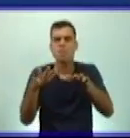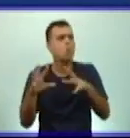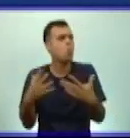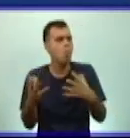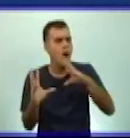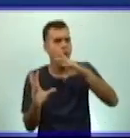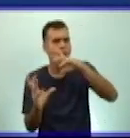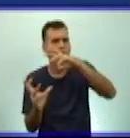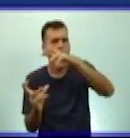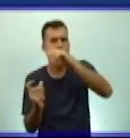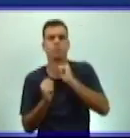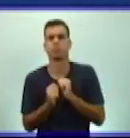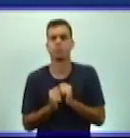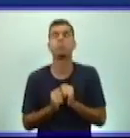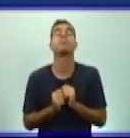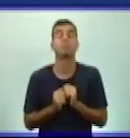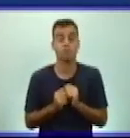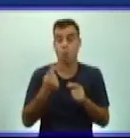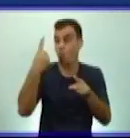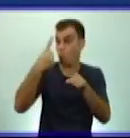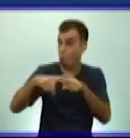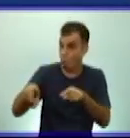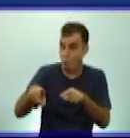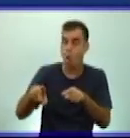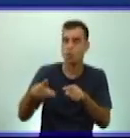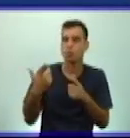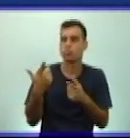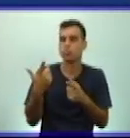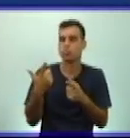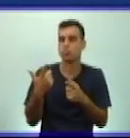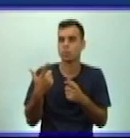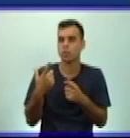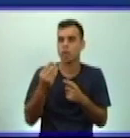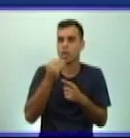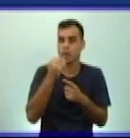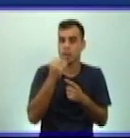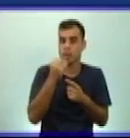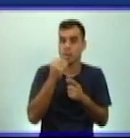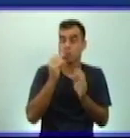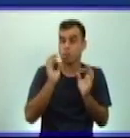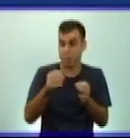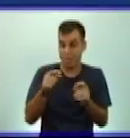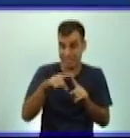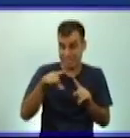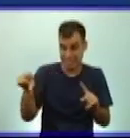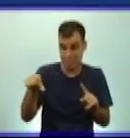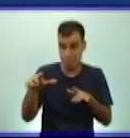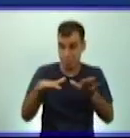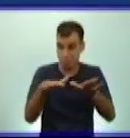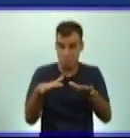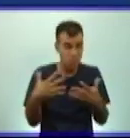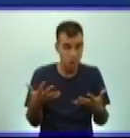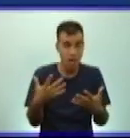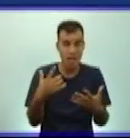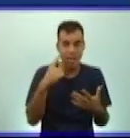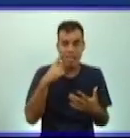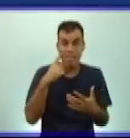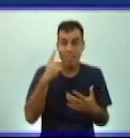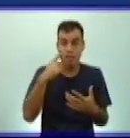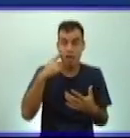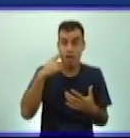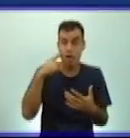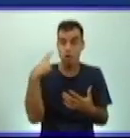los fenómenos, de las aplicaciones que tiene este tipo de movimientos son los ciclones, como vemos